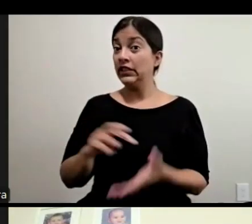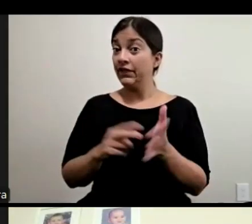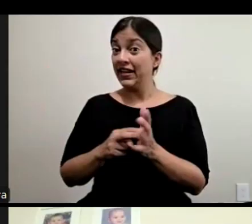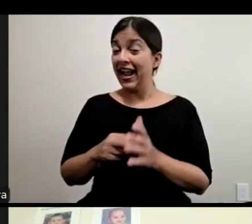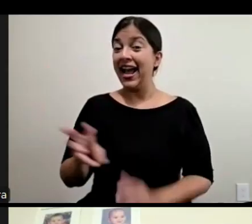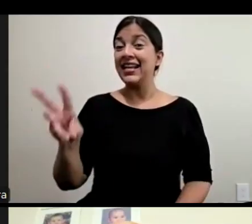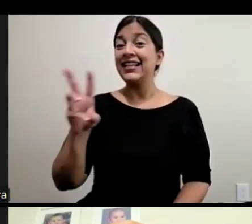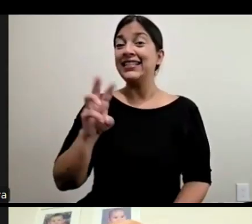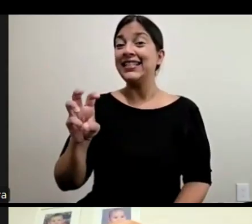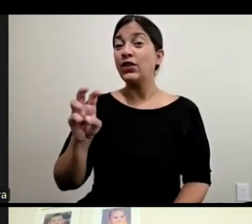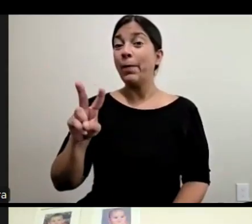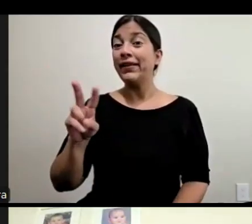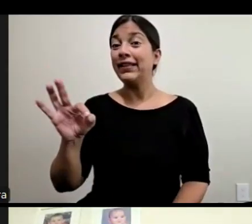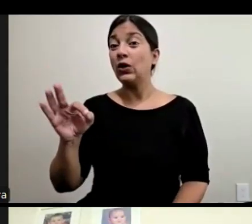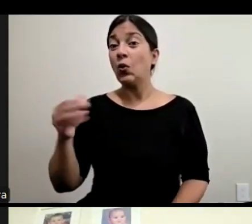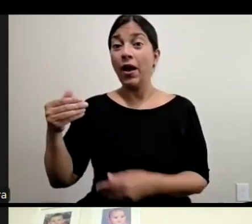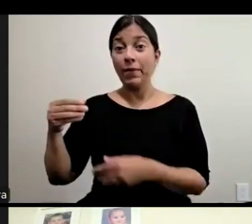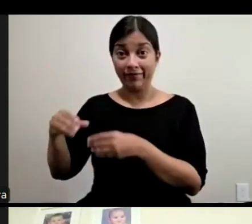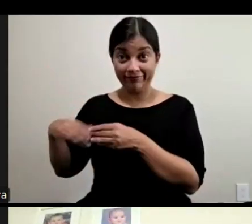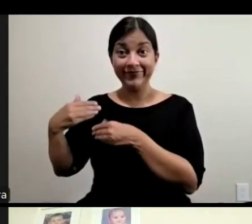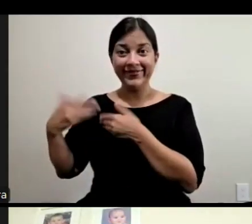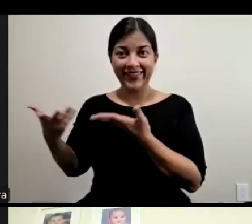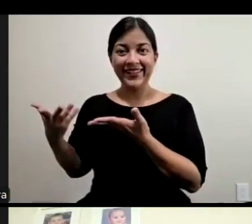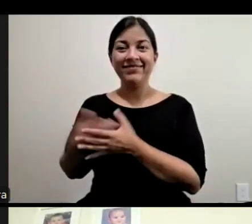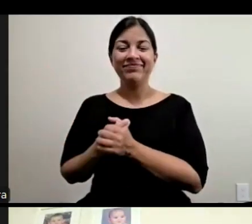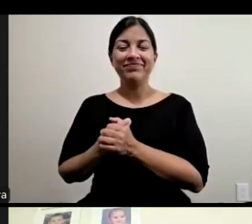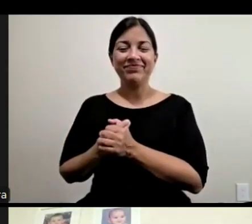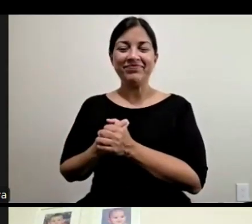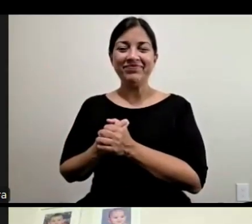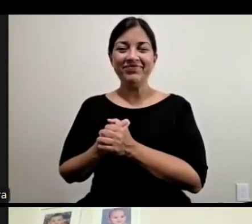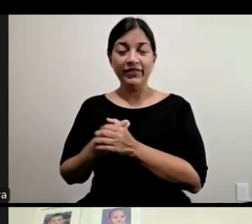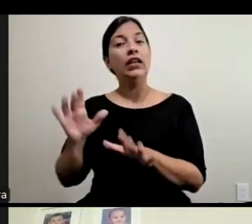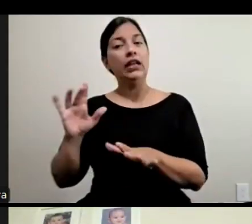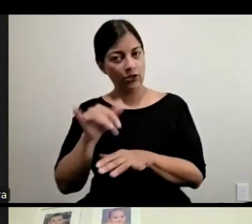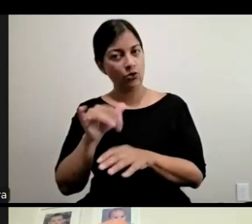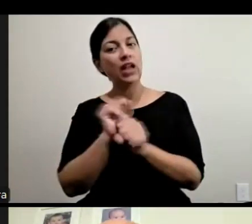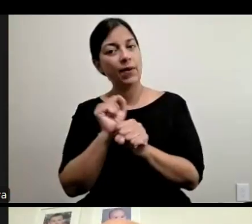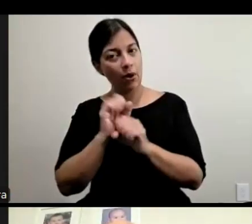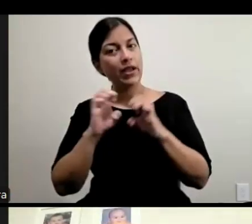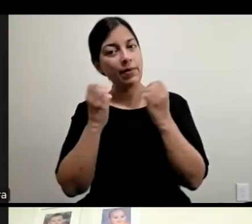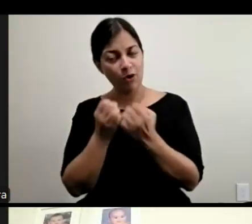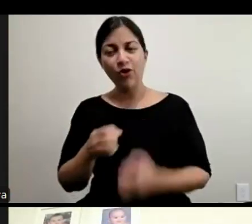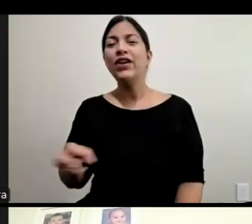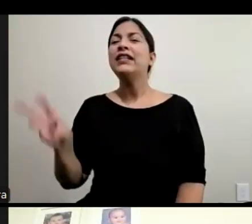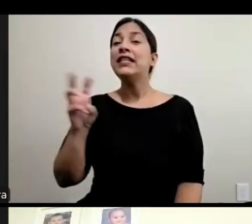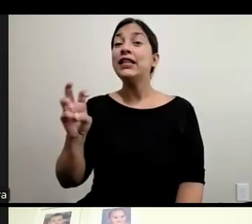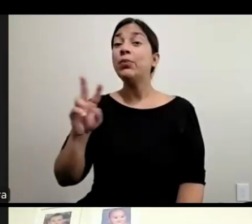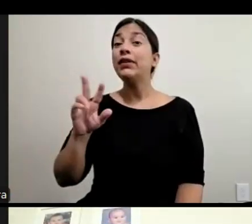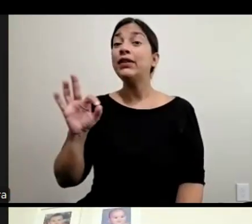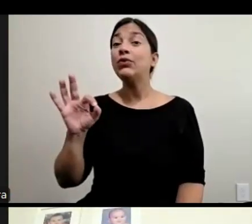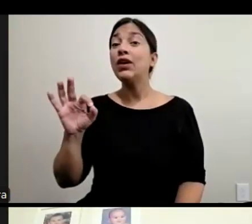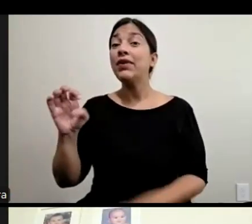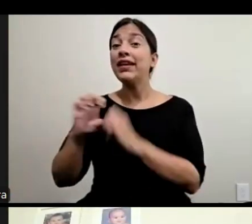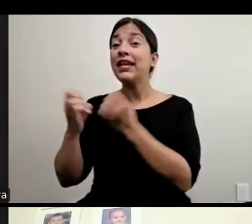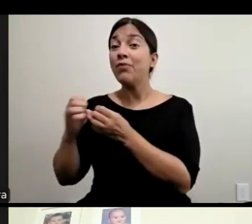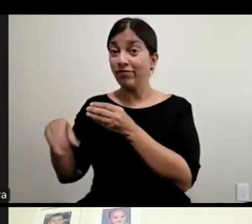629 anteriores. Mira, qué bello es el trabajo en equipo. Pues mira, 629 episodios ya están en nuestra página